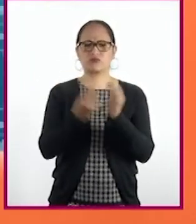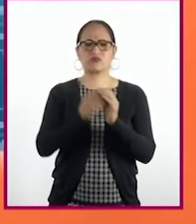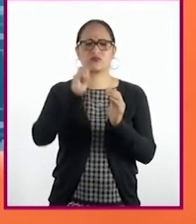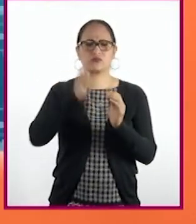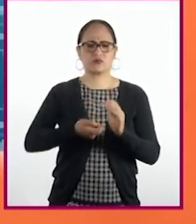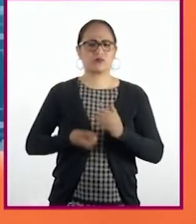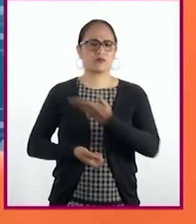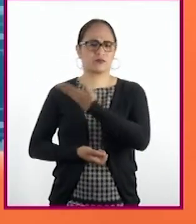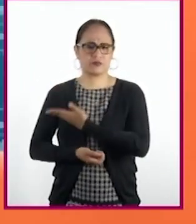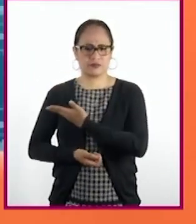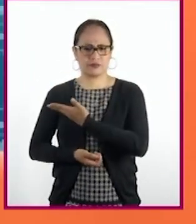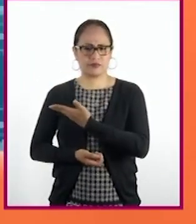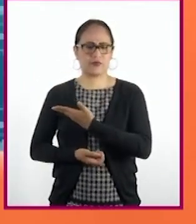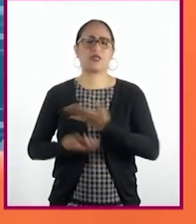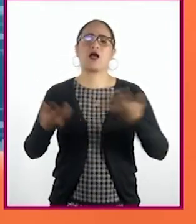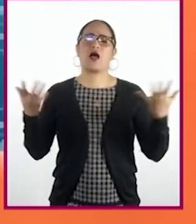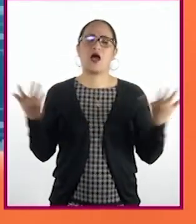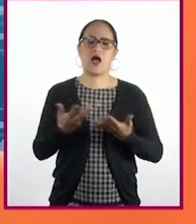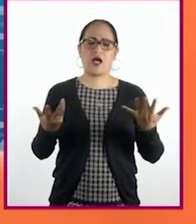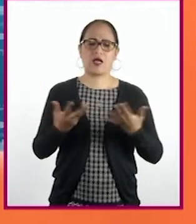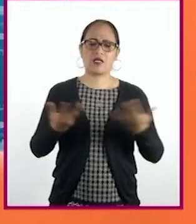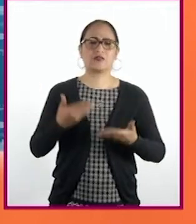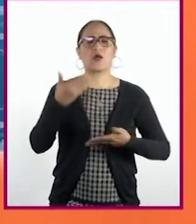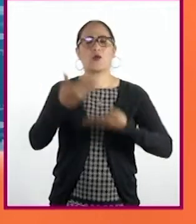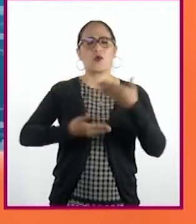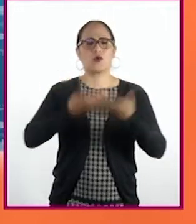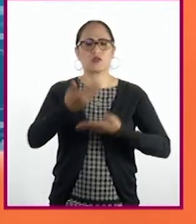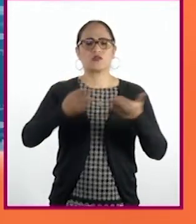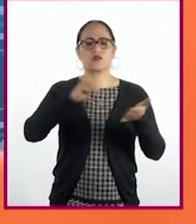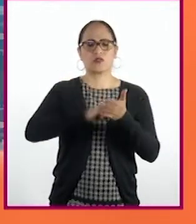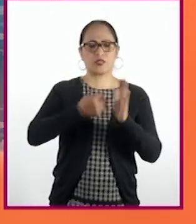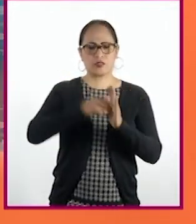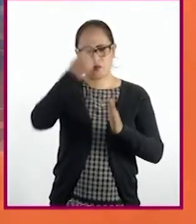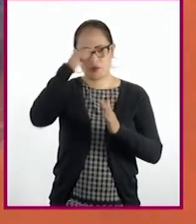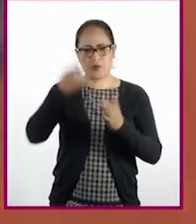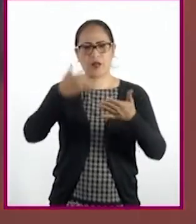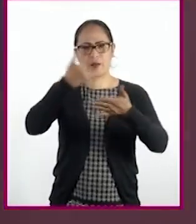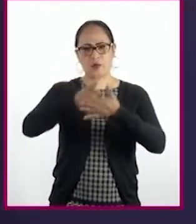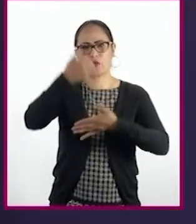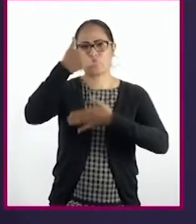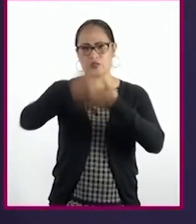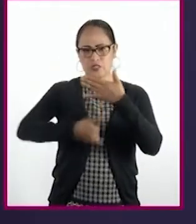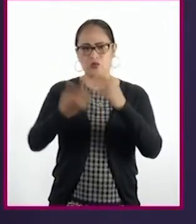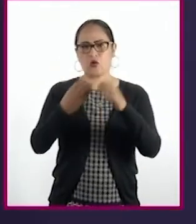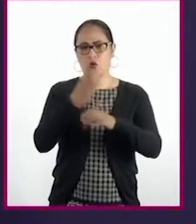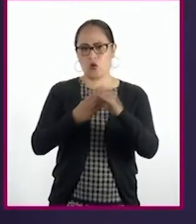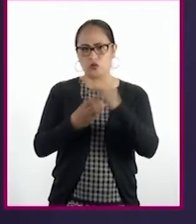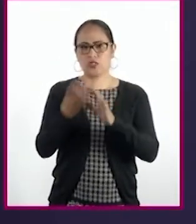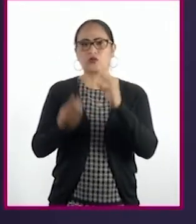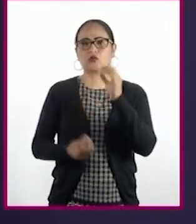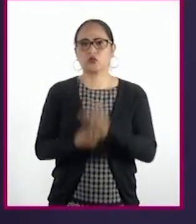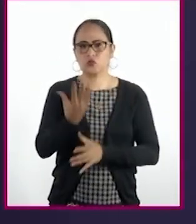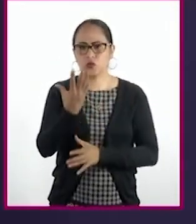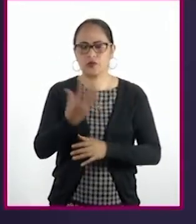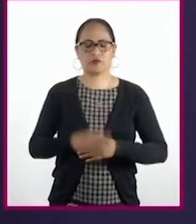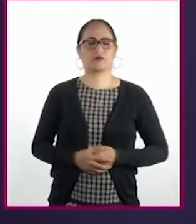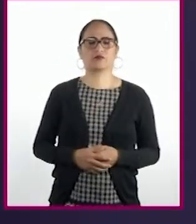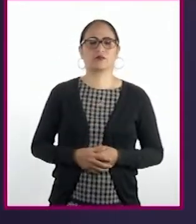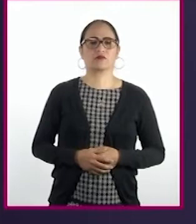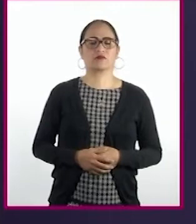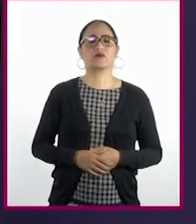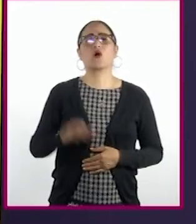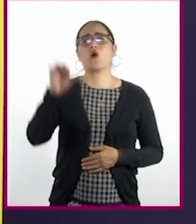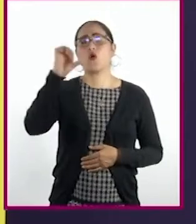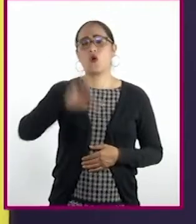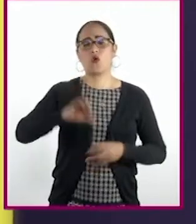en realizar las primeras acciones del proceso técnico requerido para el proyecto de innovación. Por lo que el tema a